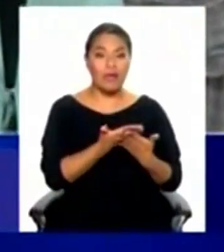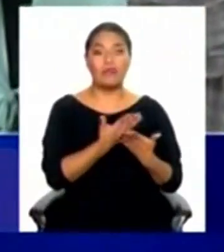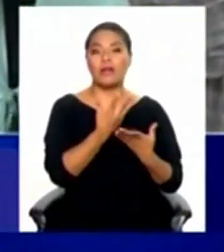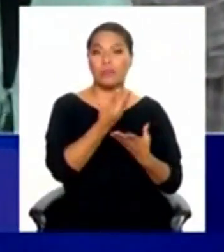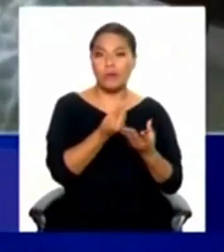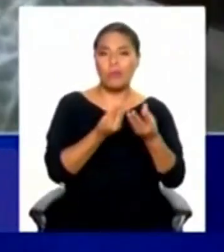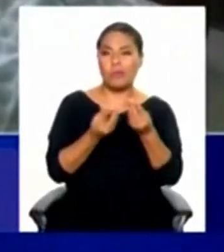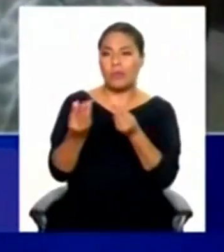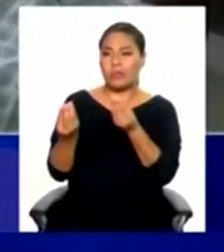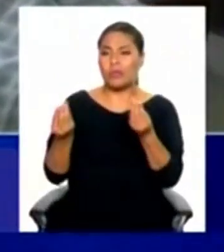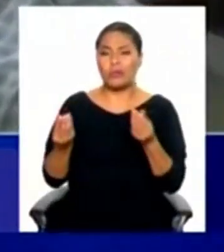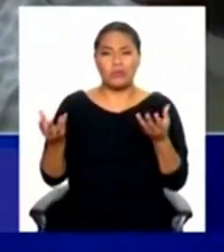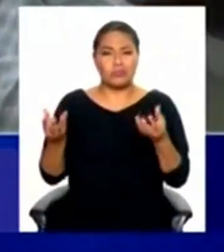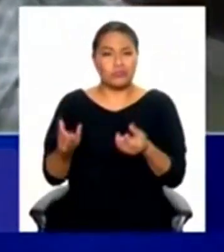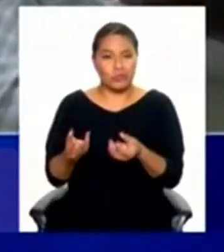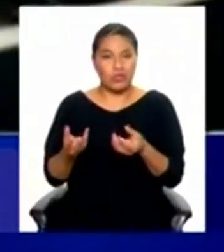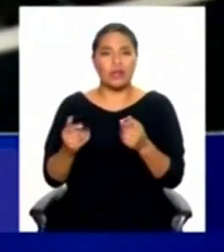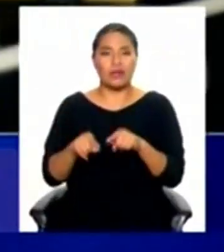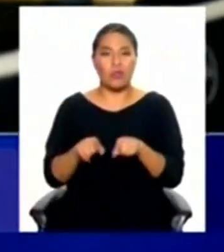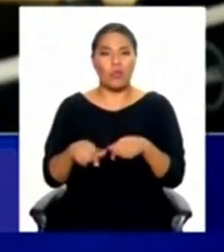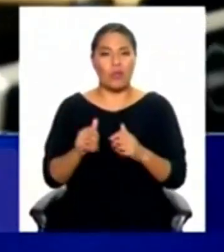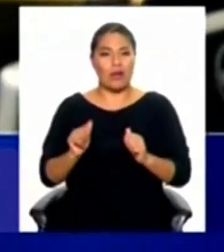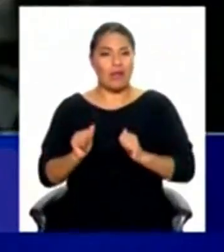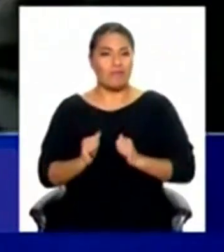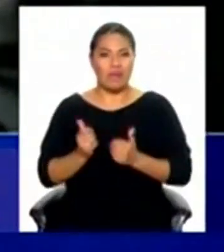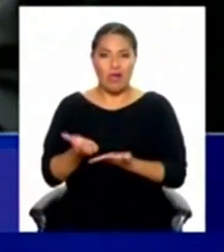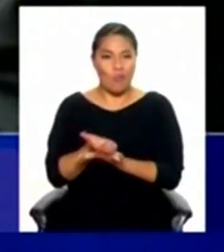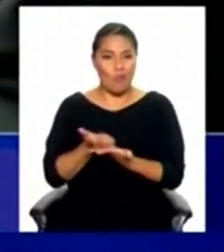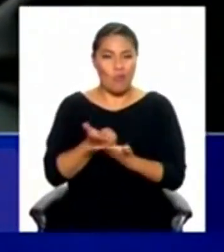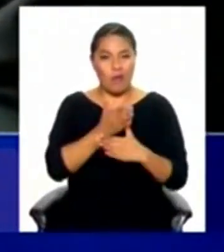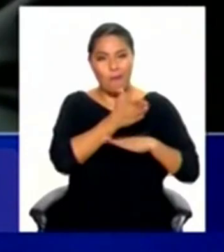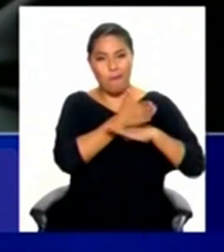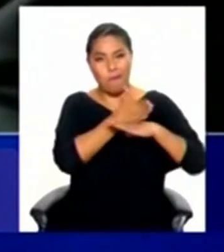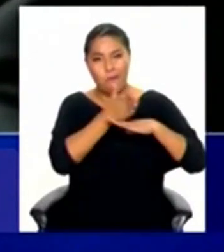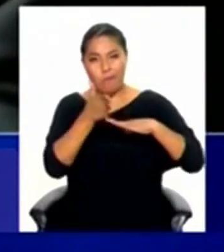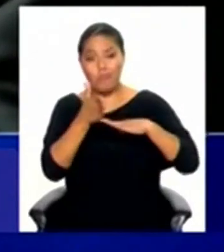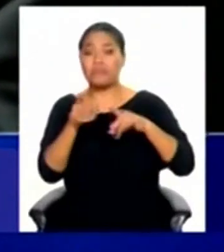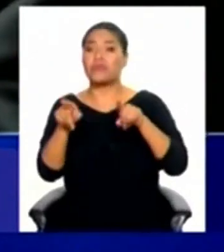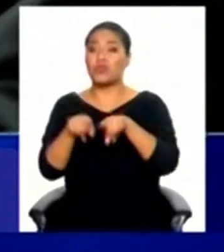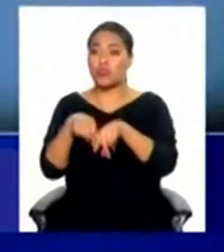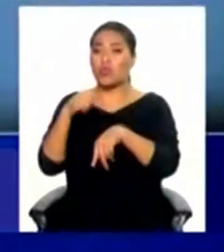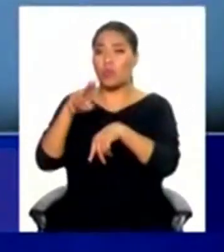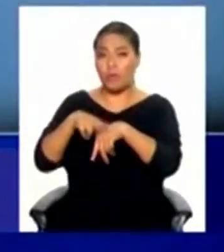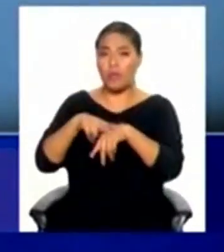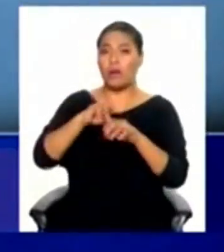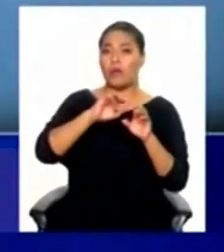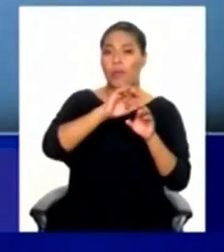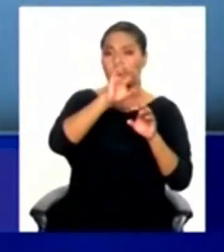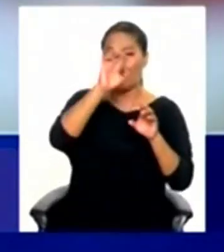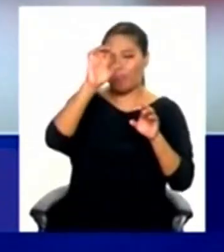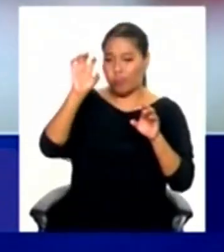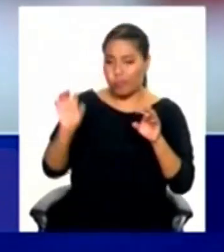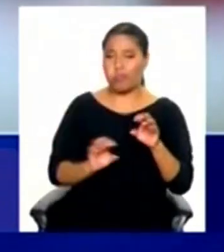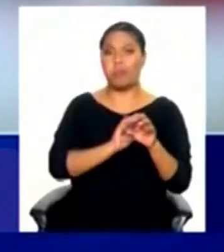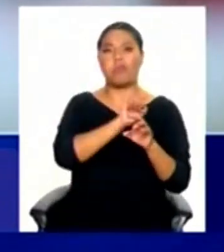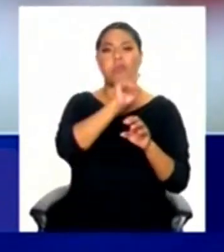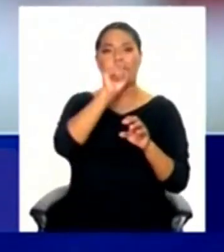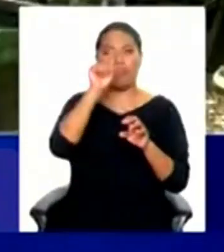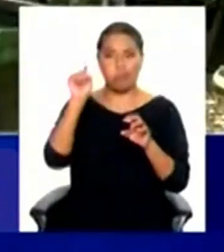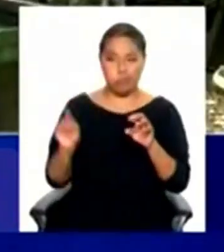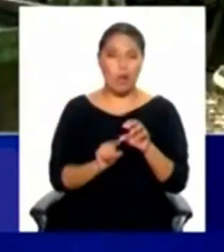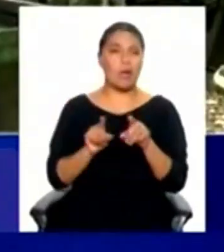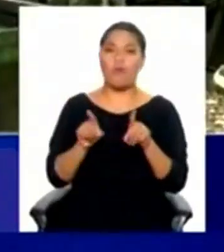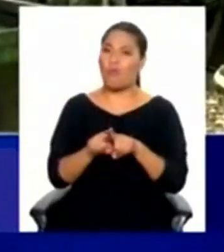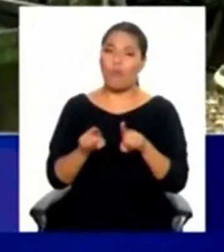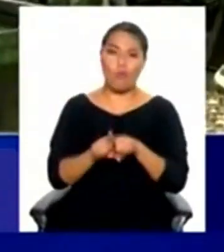esto también hay que decirlo Maite es parte de un de los ciclos económicos la economía tiene un techo y la economía